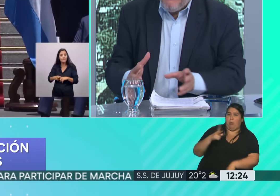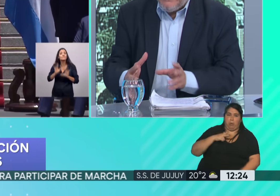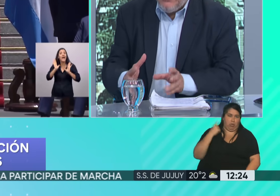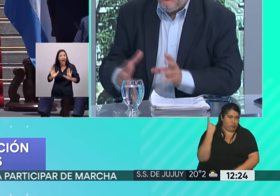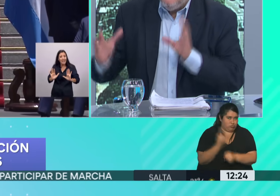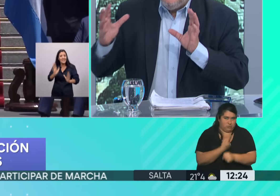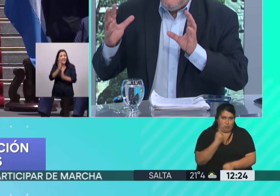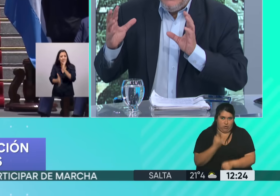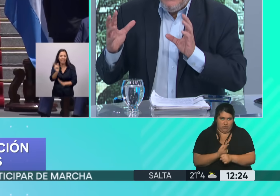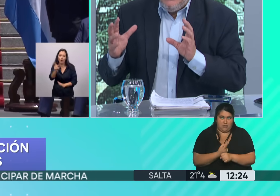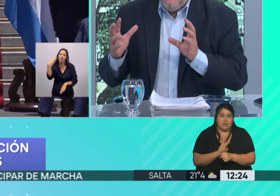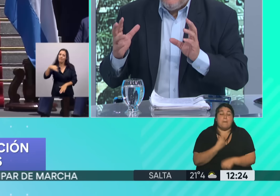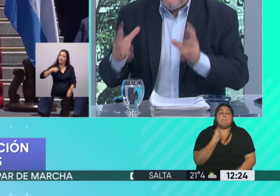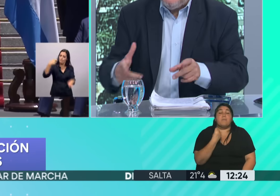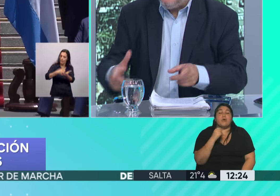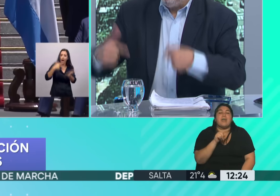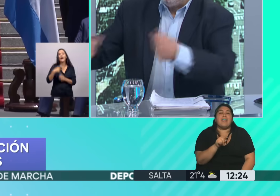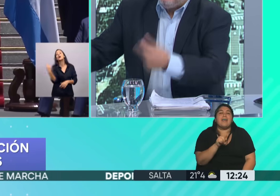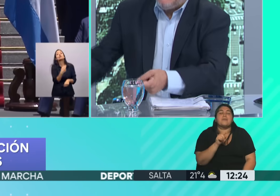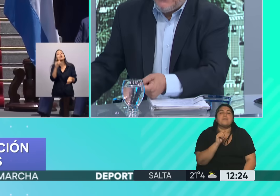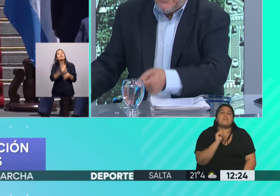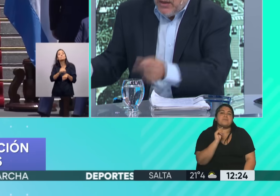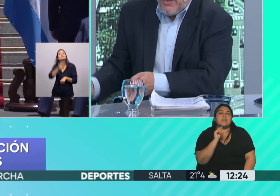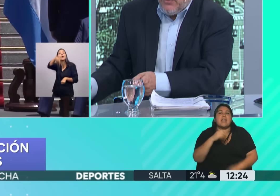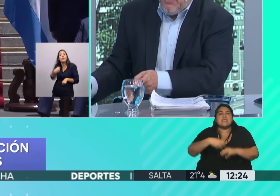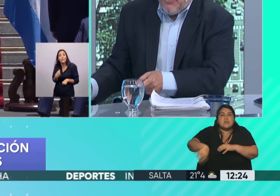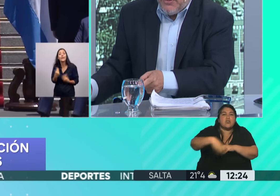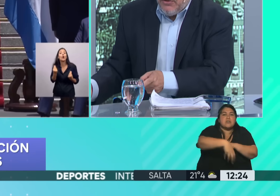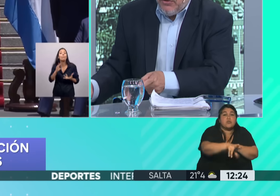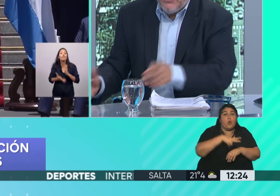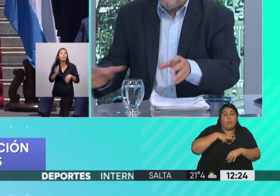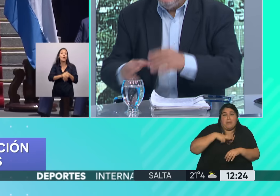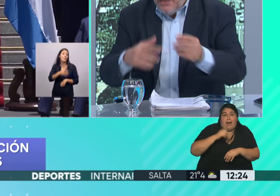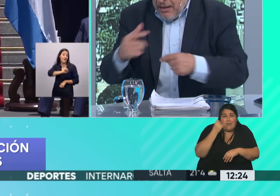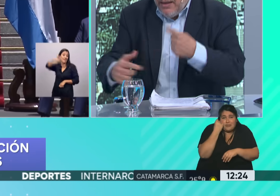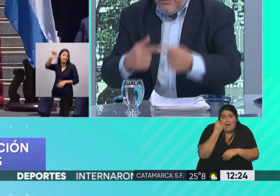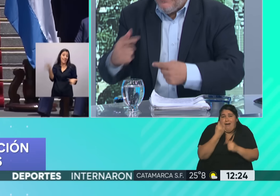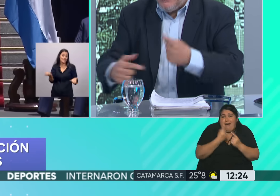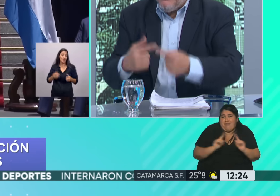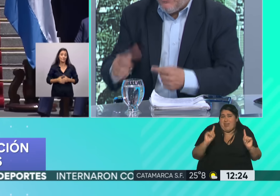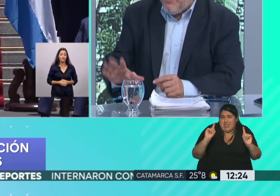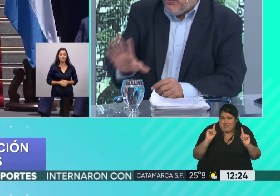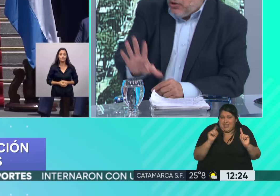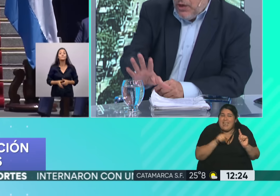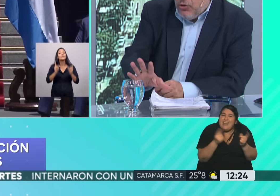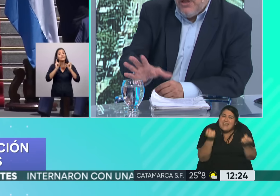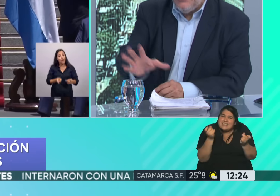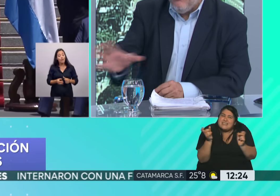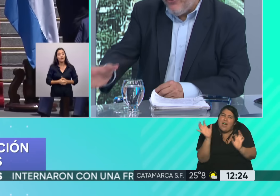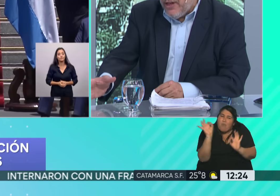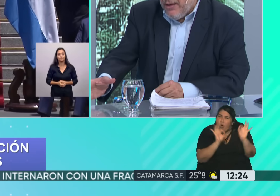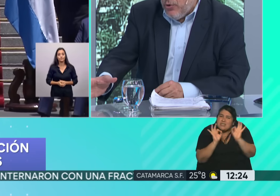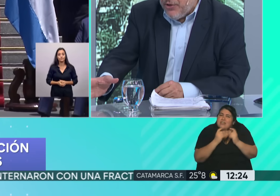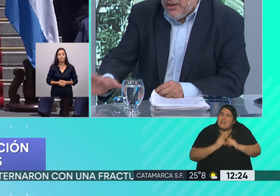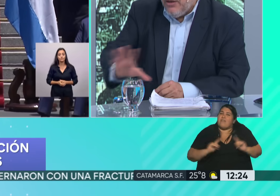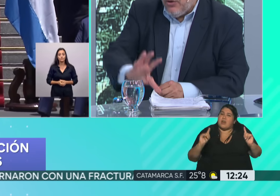estar afectando eh los intereses de los privados que ya están del 49 por entonces necesita un mecanismo más complicado es una sociedad que